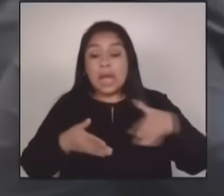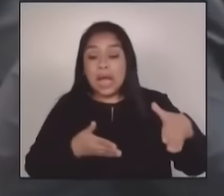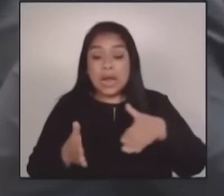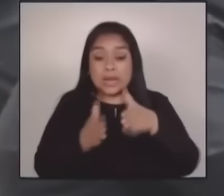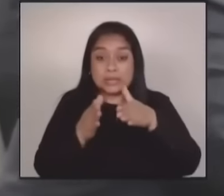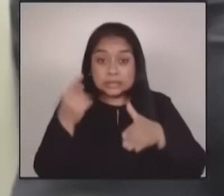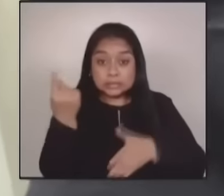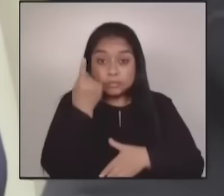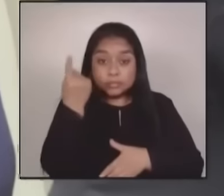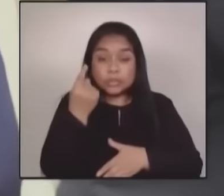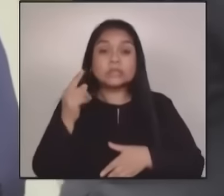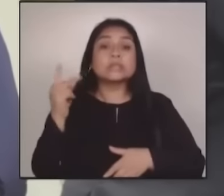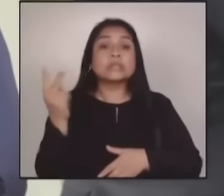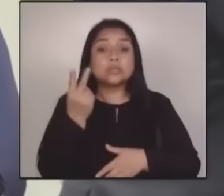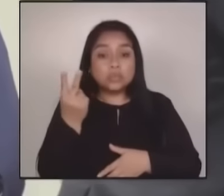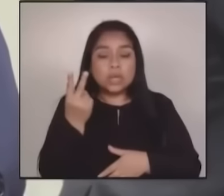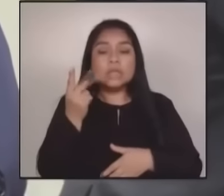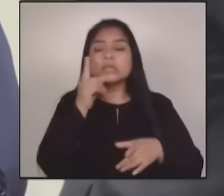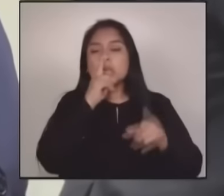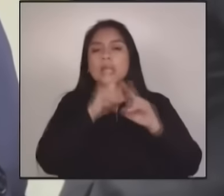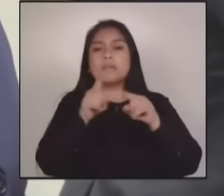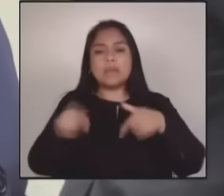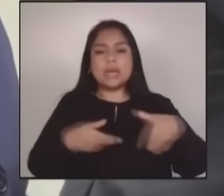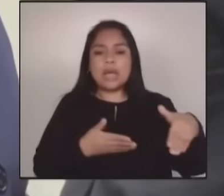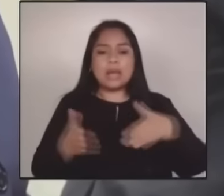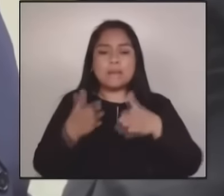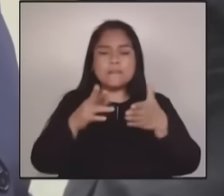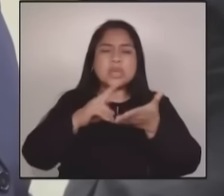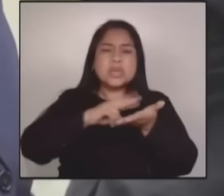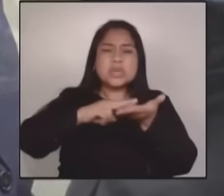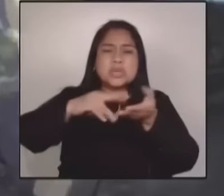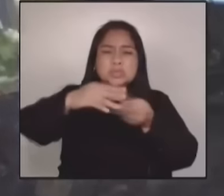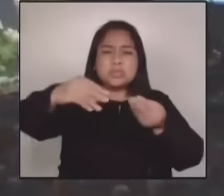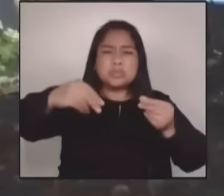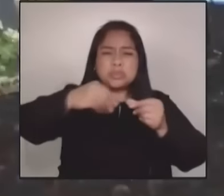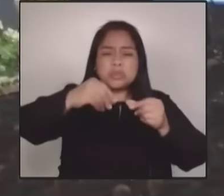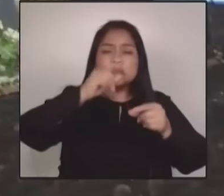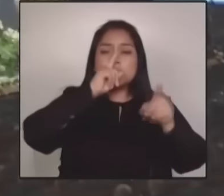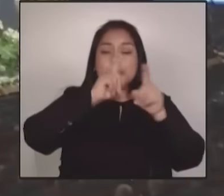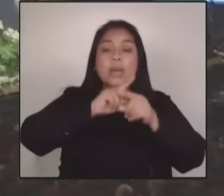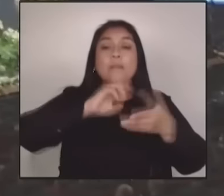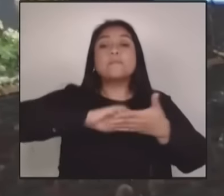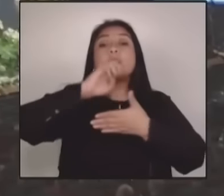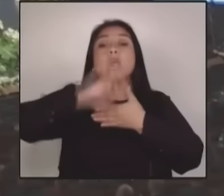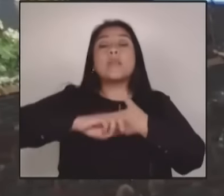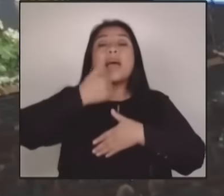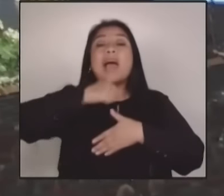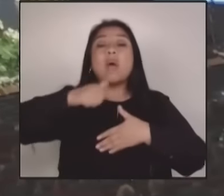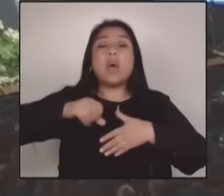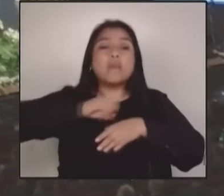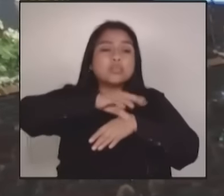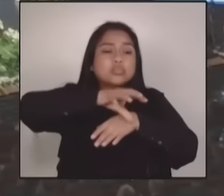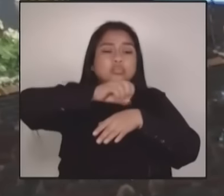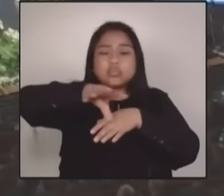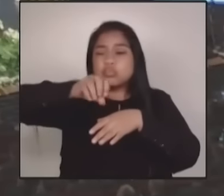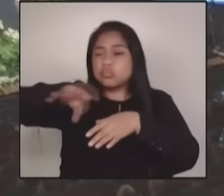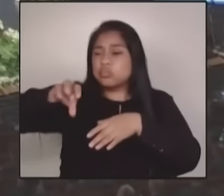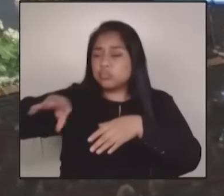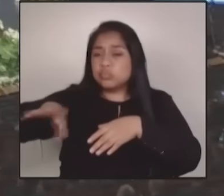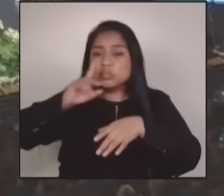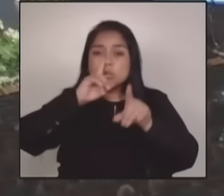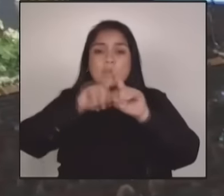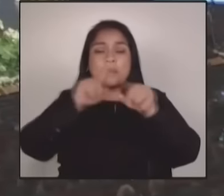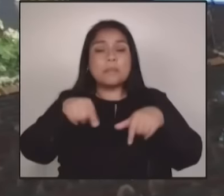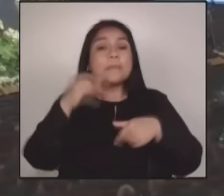y secundarias hasta caminos rurales, programas de riego y otras iniciativas que respalden